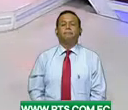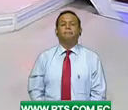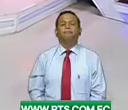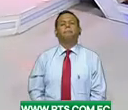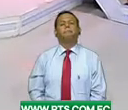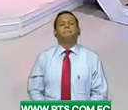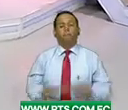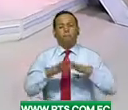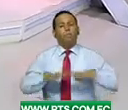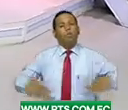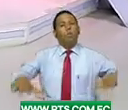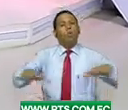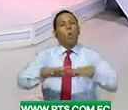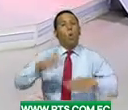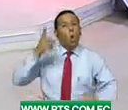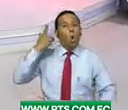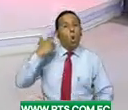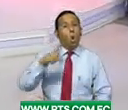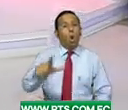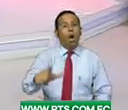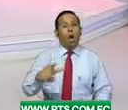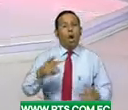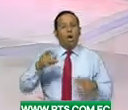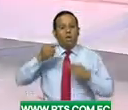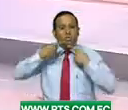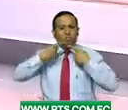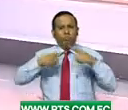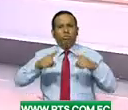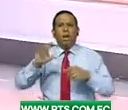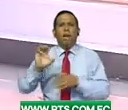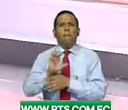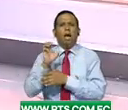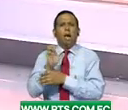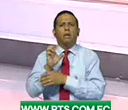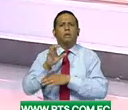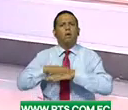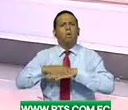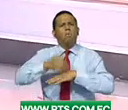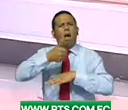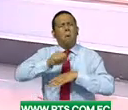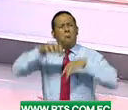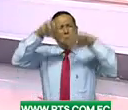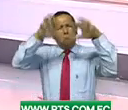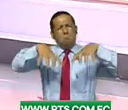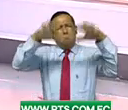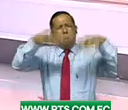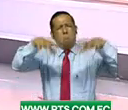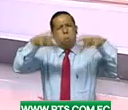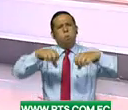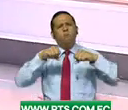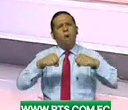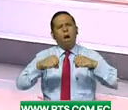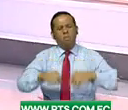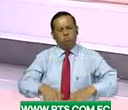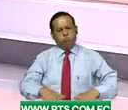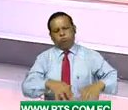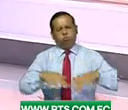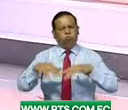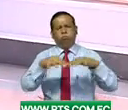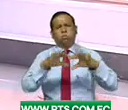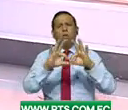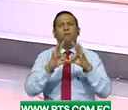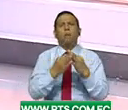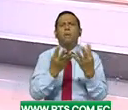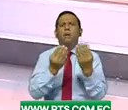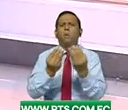El cantón Loja fue declarado en emergencia ante el fuerte temporal invernal que afecta al sur del país. Varias familias han tenido